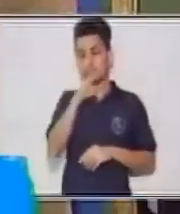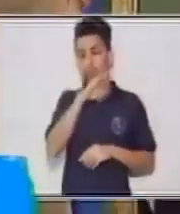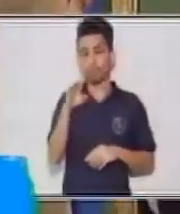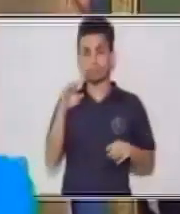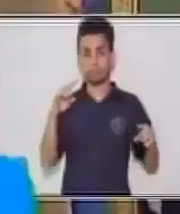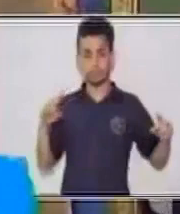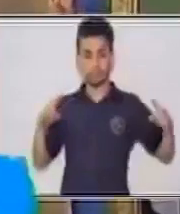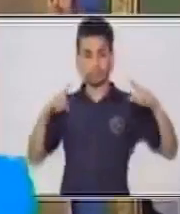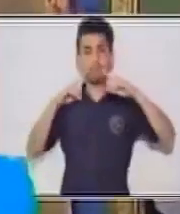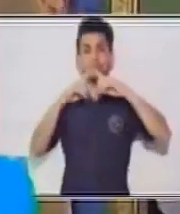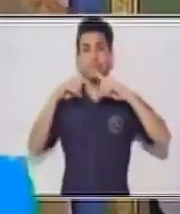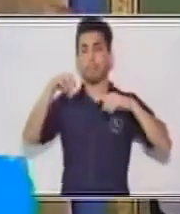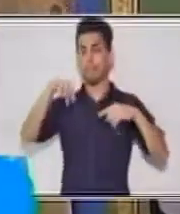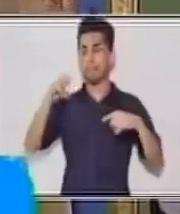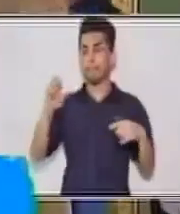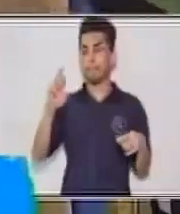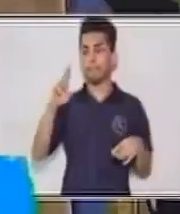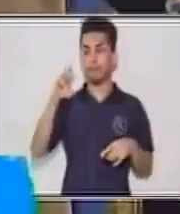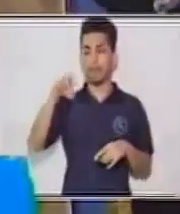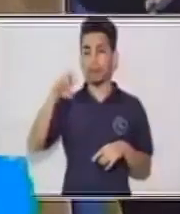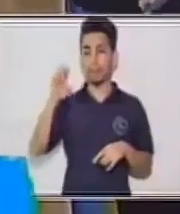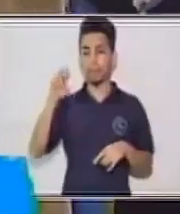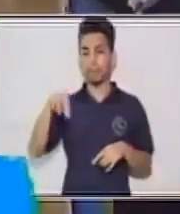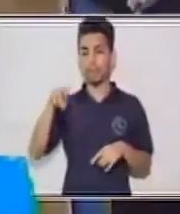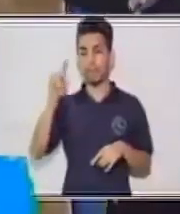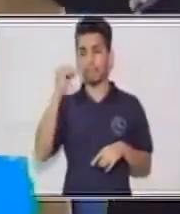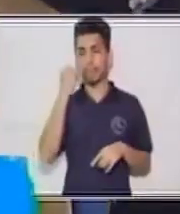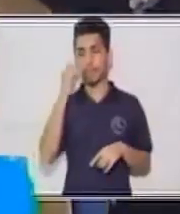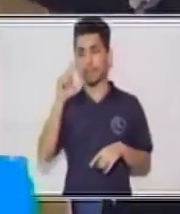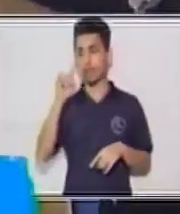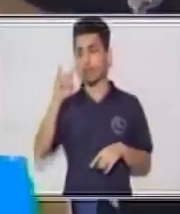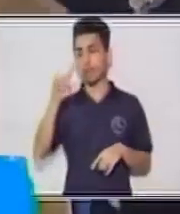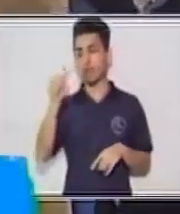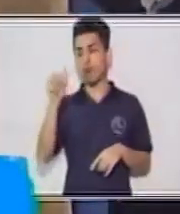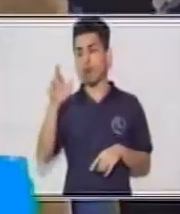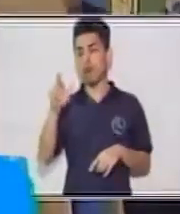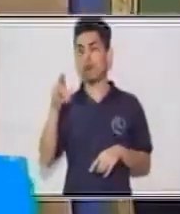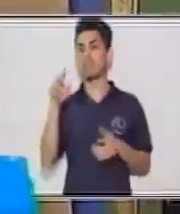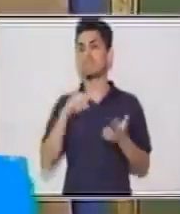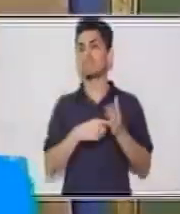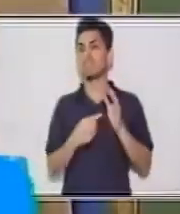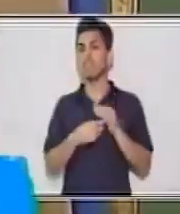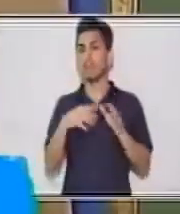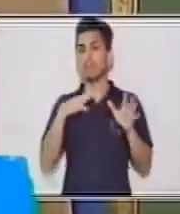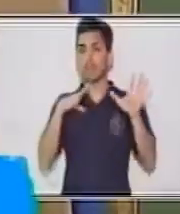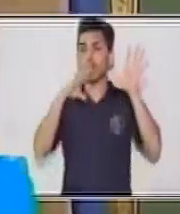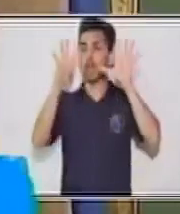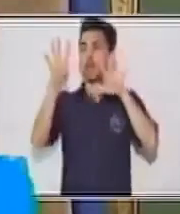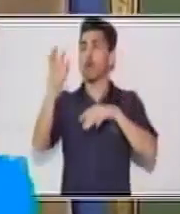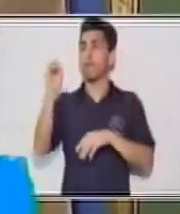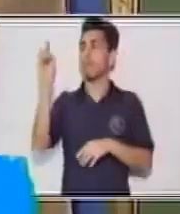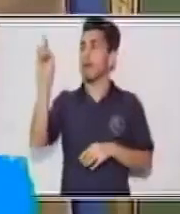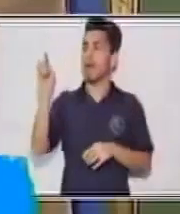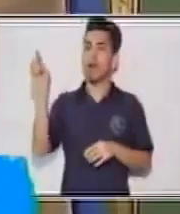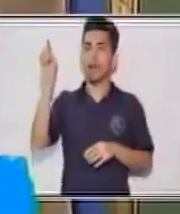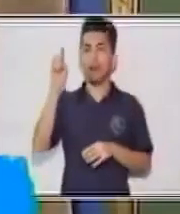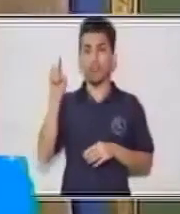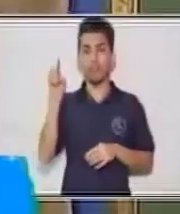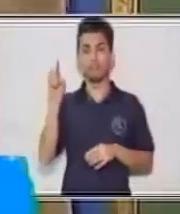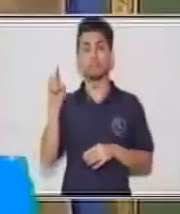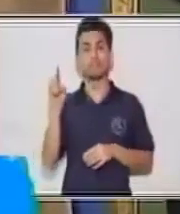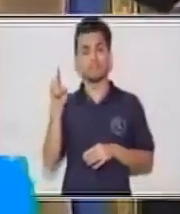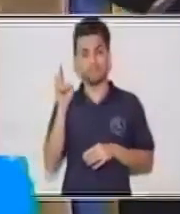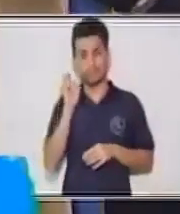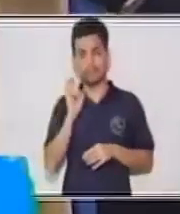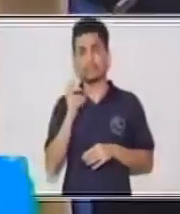que perpendicularmente quiere decir que se cortan a 90 grados. ¿Sí? Entre sí todos. Y donde estos